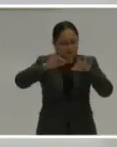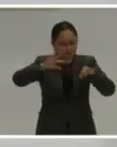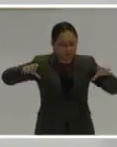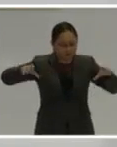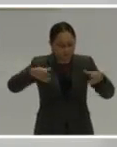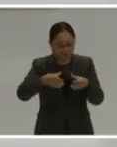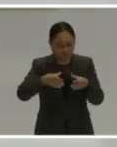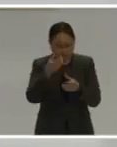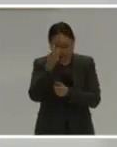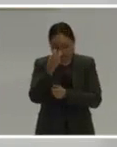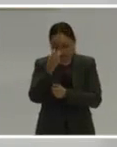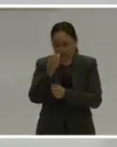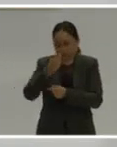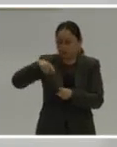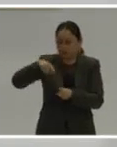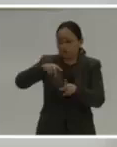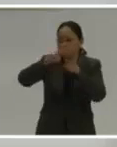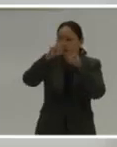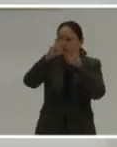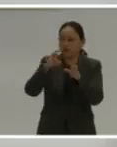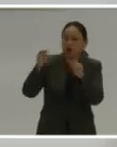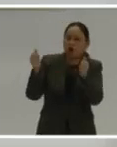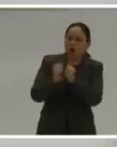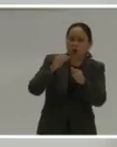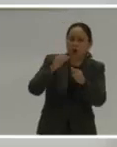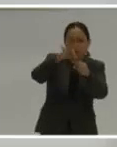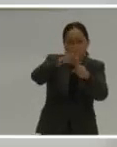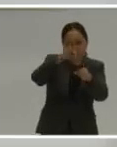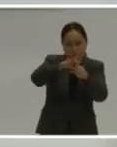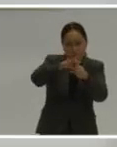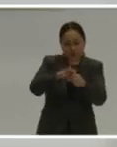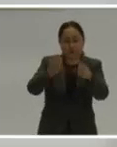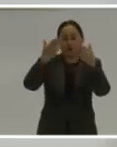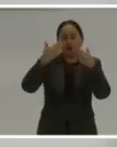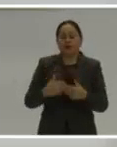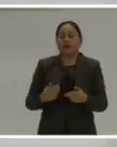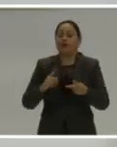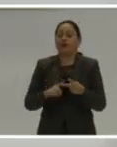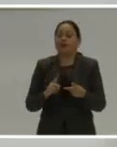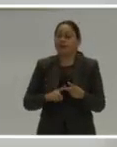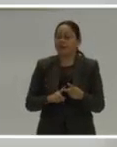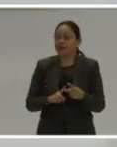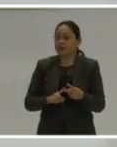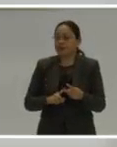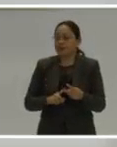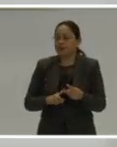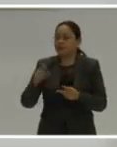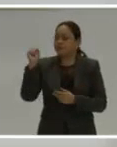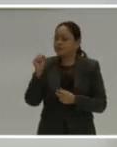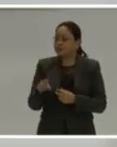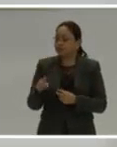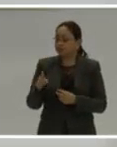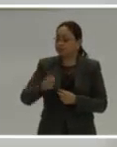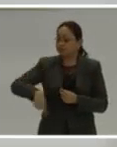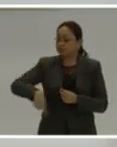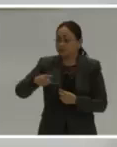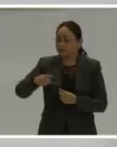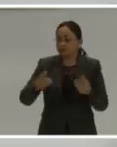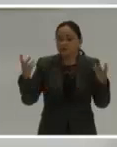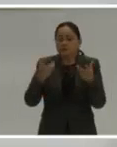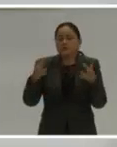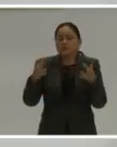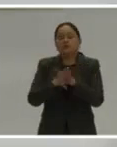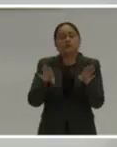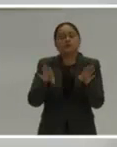ejecutivo, legislativo, vía sufragio. Y lo otro está también conformado bajo